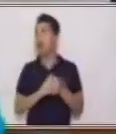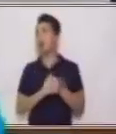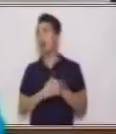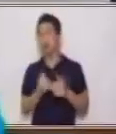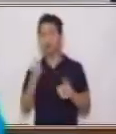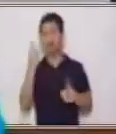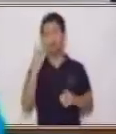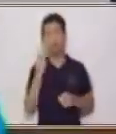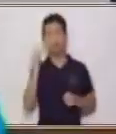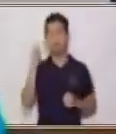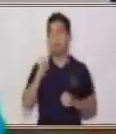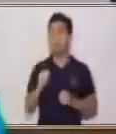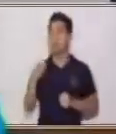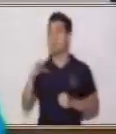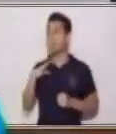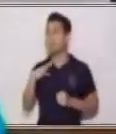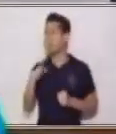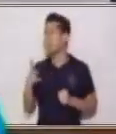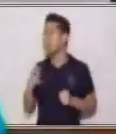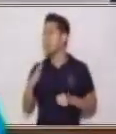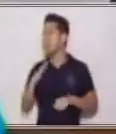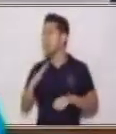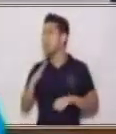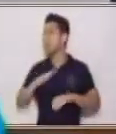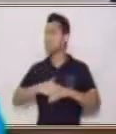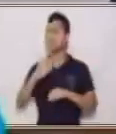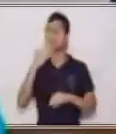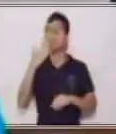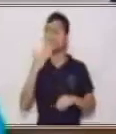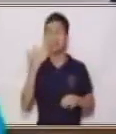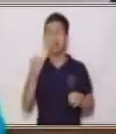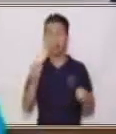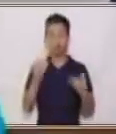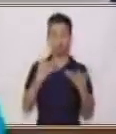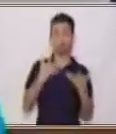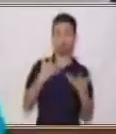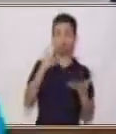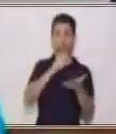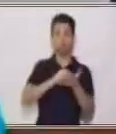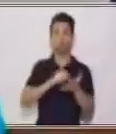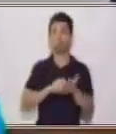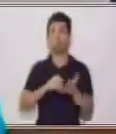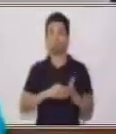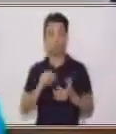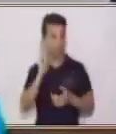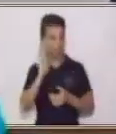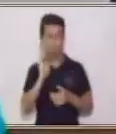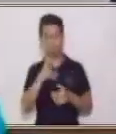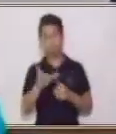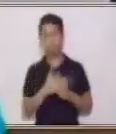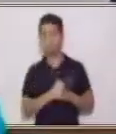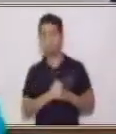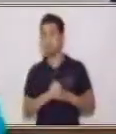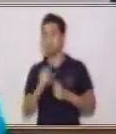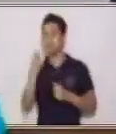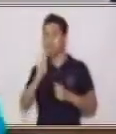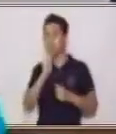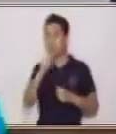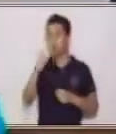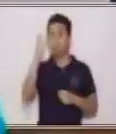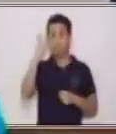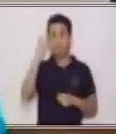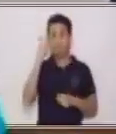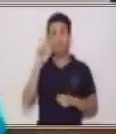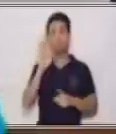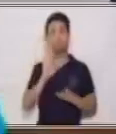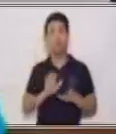pues esta como que le da otro impacto a tu escrito. Y esta es parte de la estrategia, entonces es pensar despacio. Lo